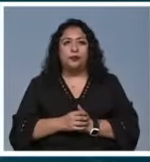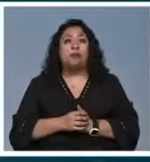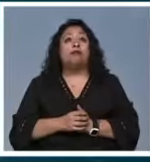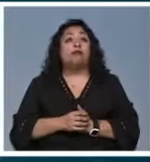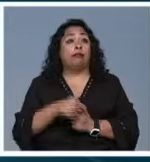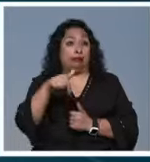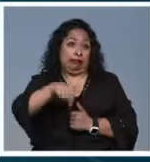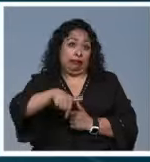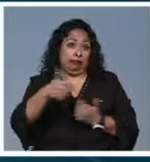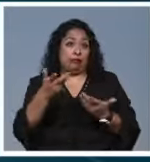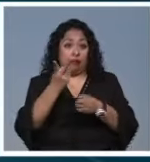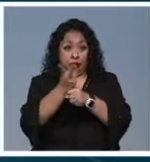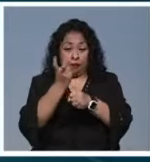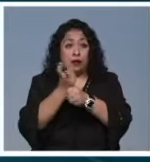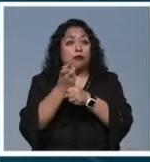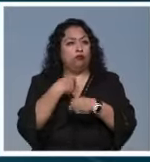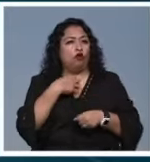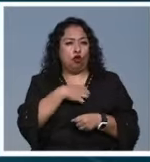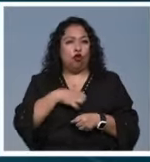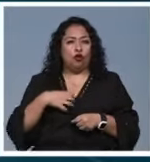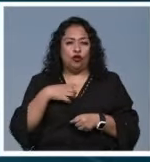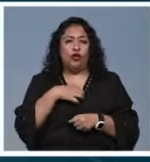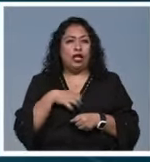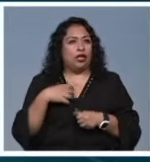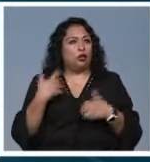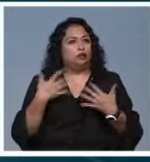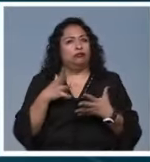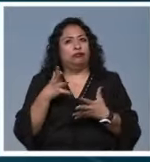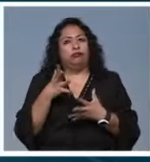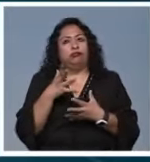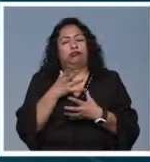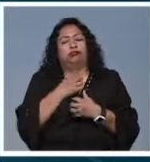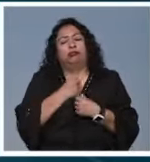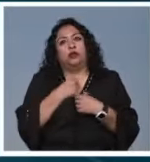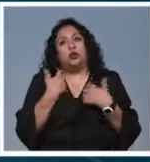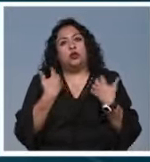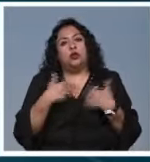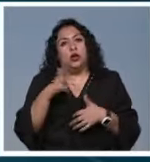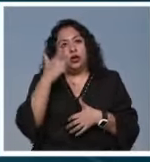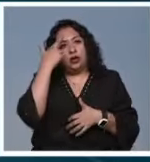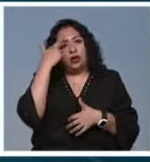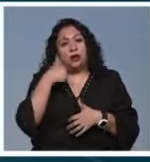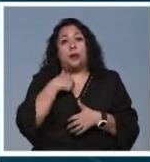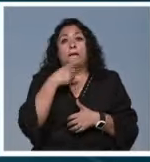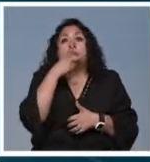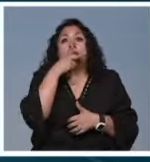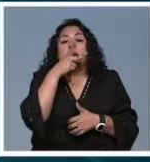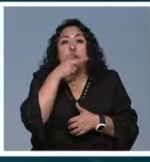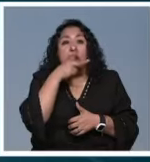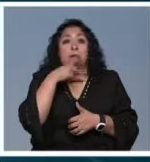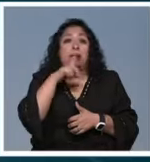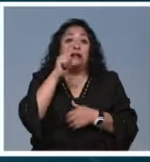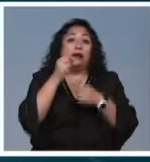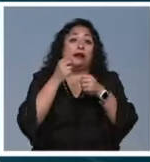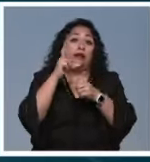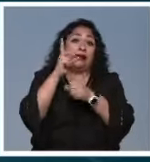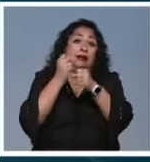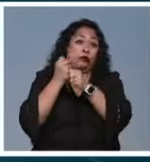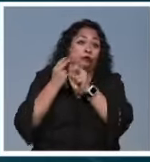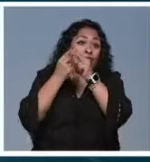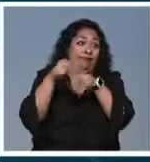Estamos aquí como invitados, muy contentos, muy conmovidos de que estén recordando a mi padre, que estén recordando 30 años de esta